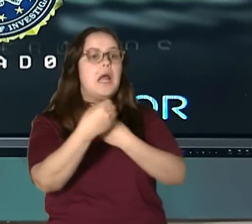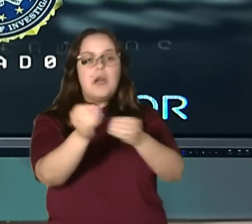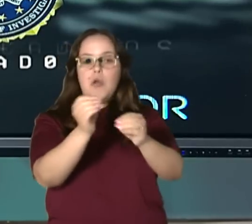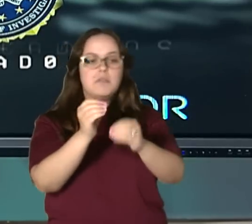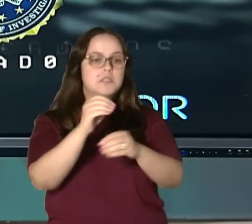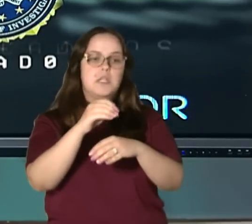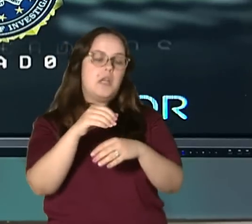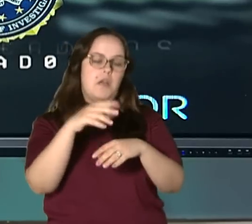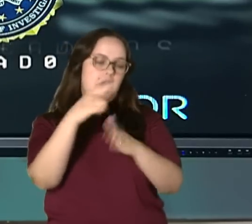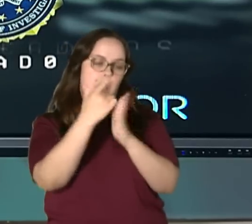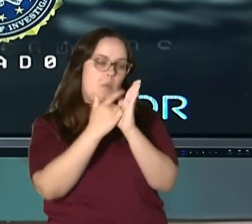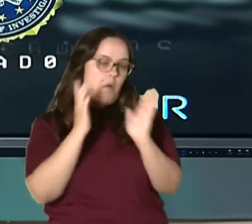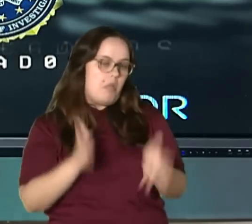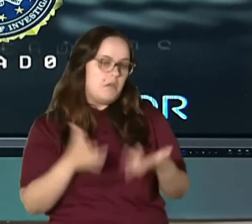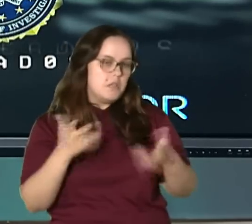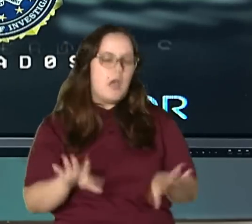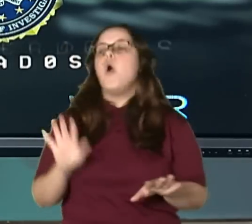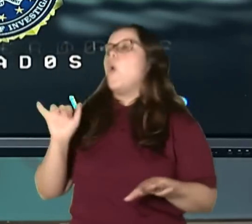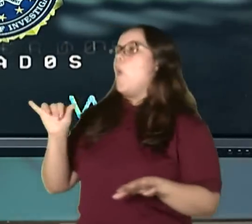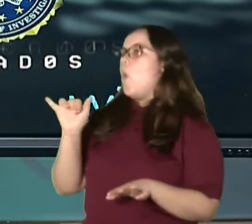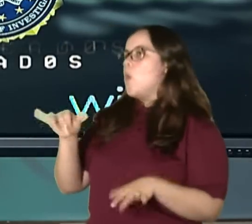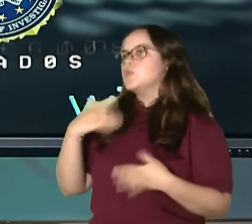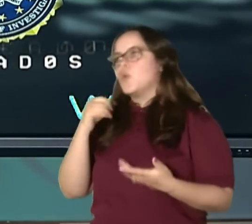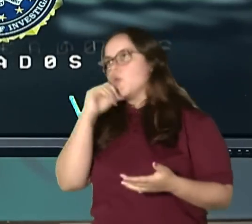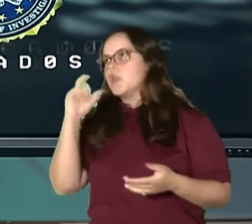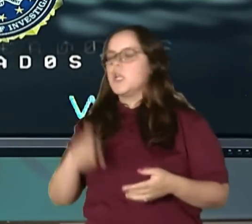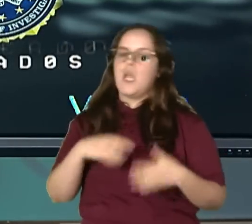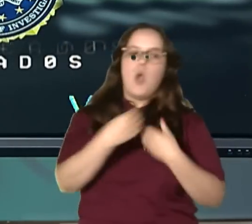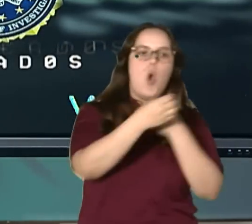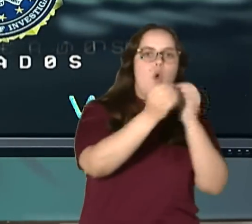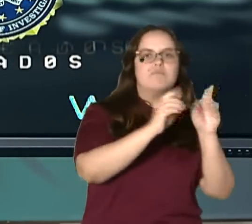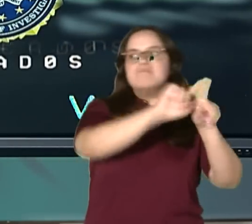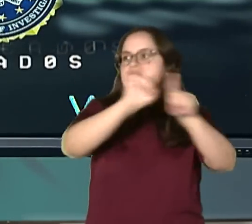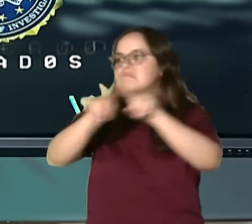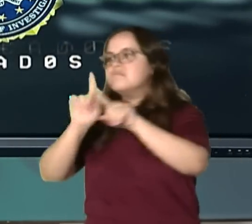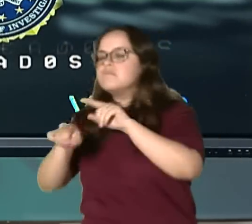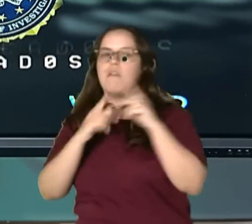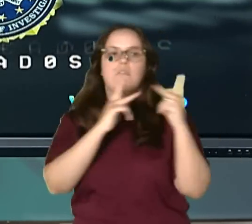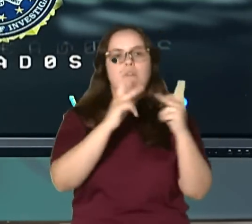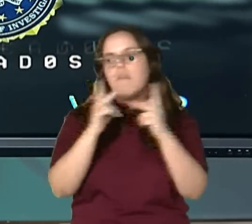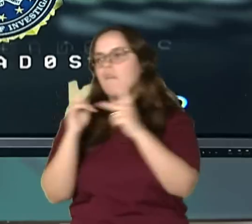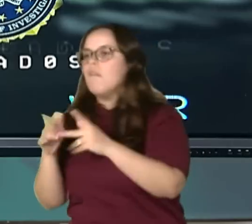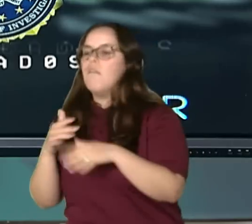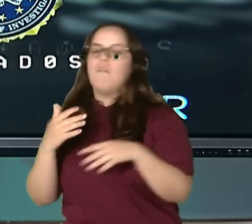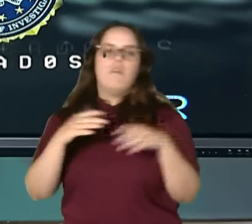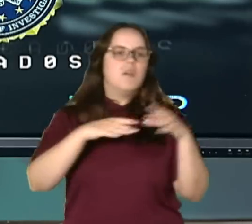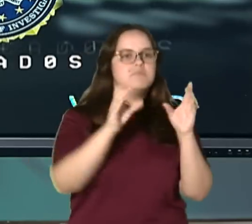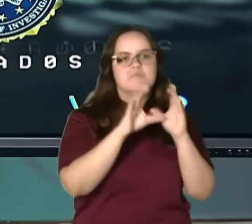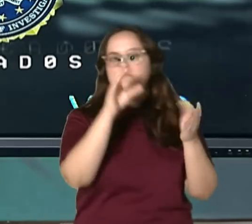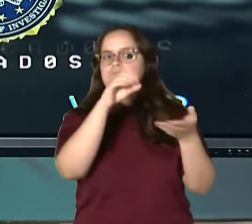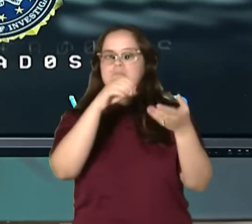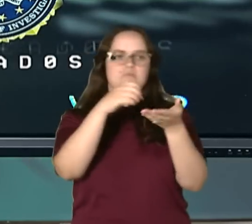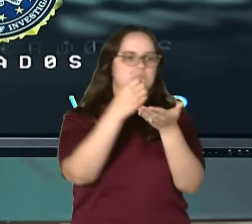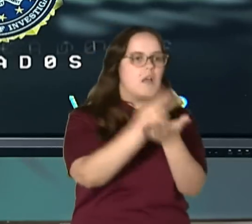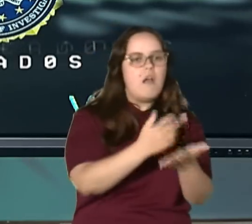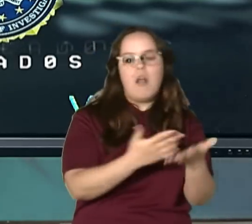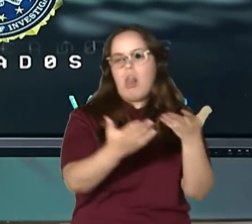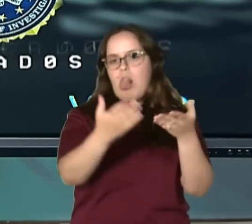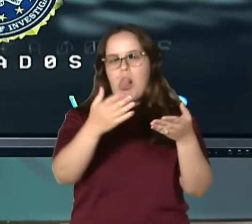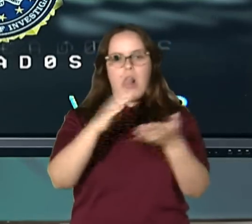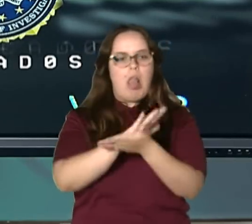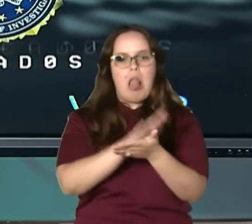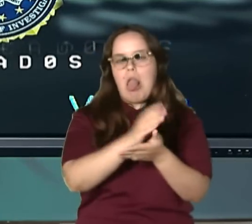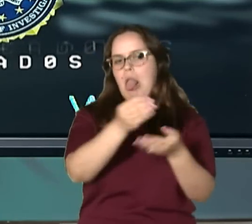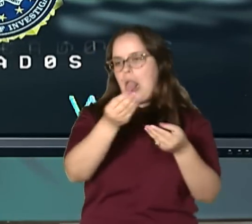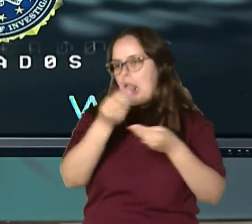conlleve mucha documentación visitar oficinas este llevar este ese cosas importantes para que entonces se vea